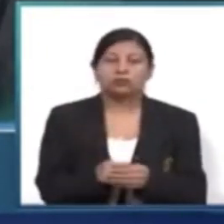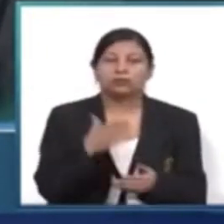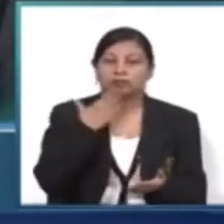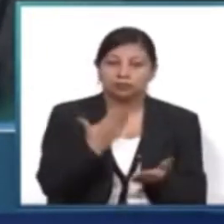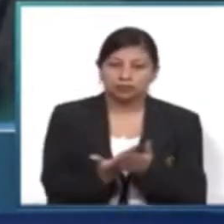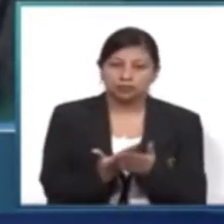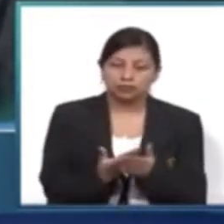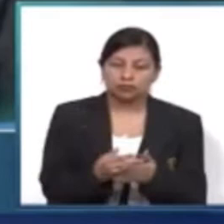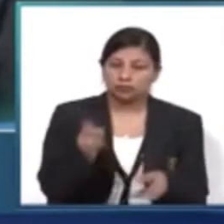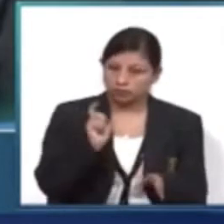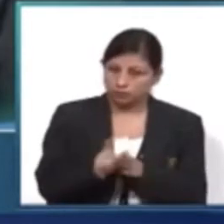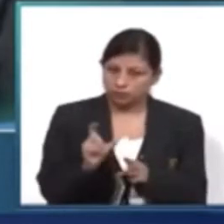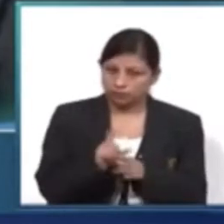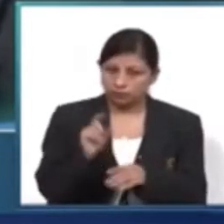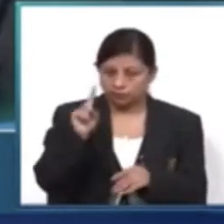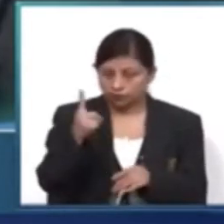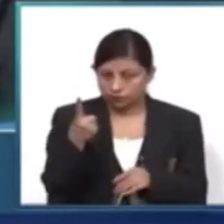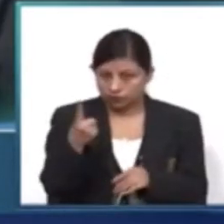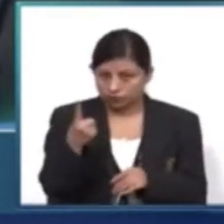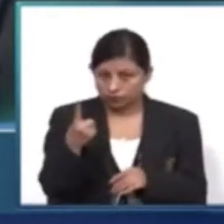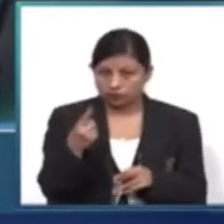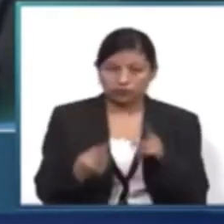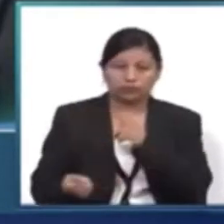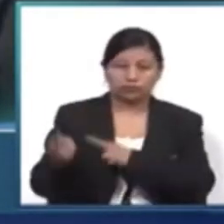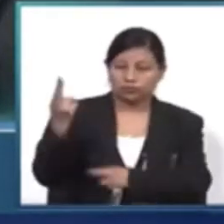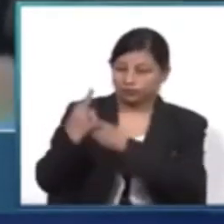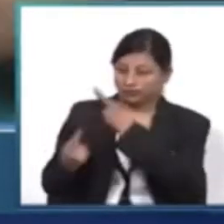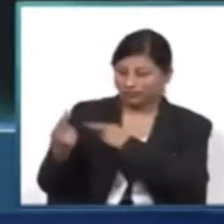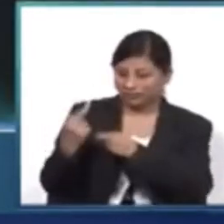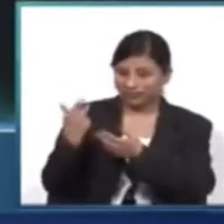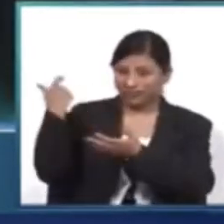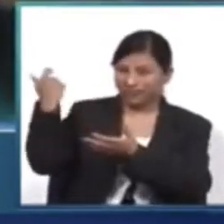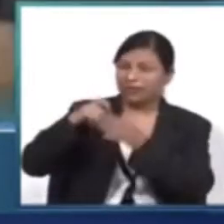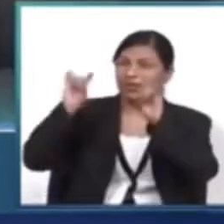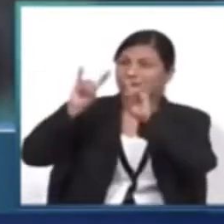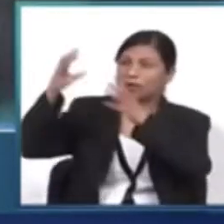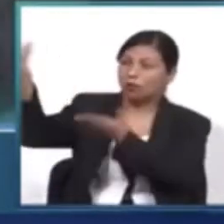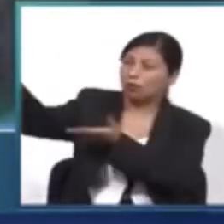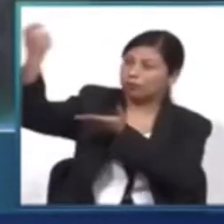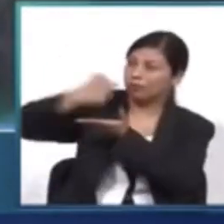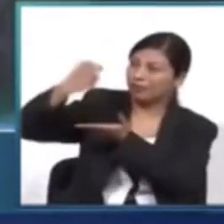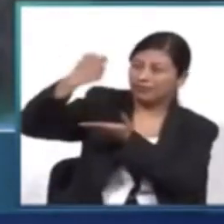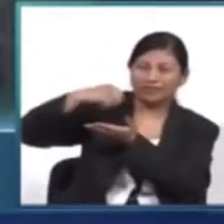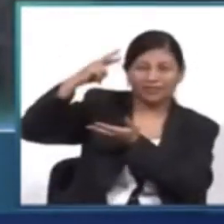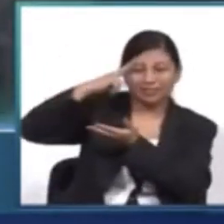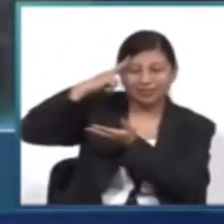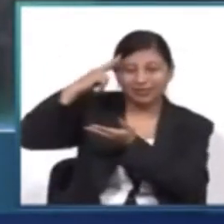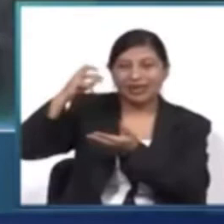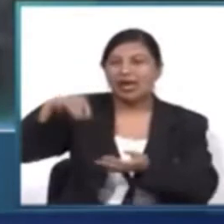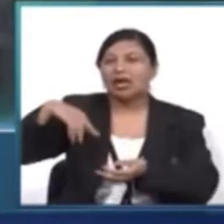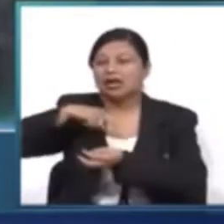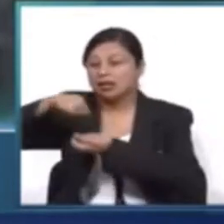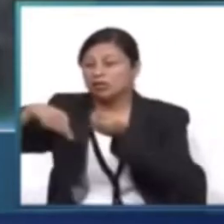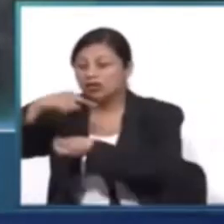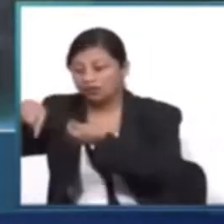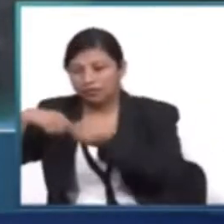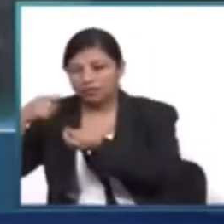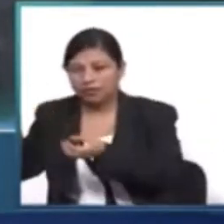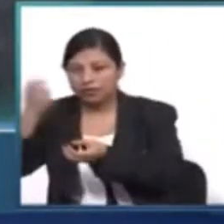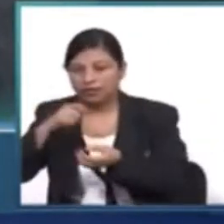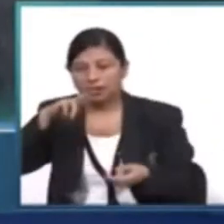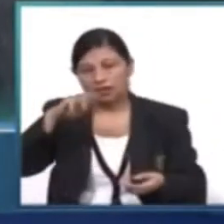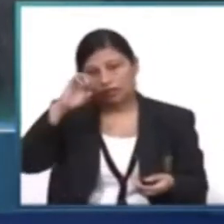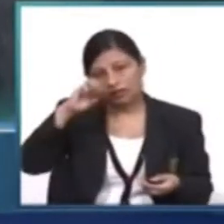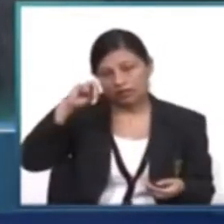dos factores. Uno son las remesas, que cada mes a mes pues vienen aumentando gracias a los héroes guatemaltecos. Y dos,